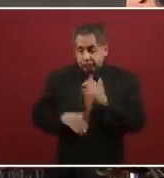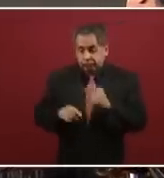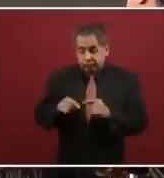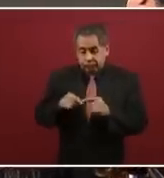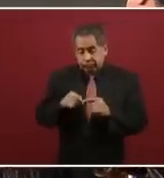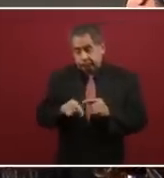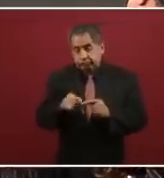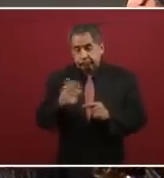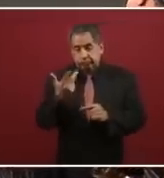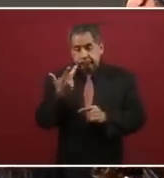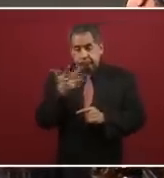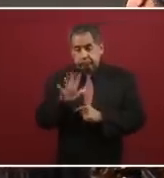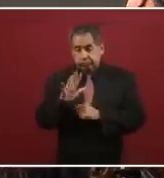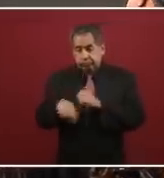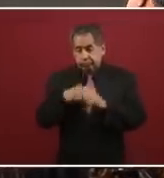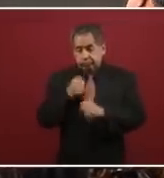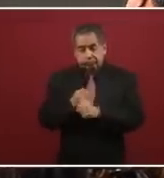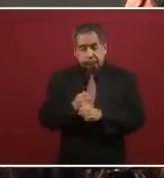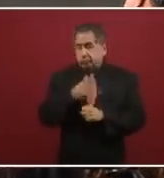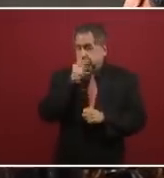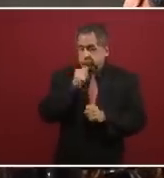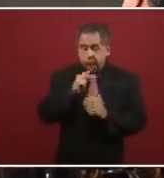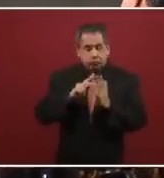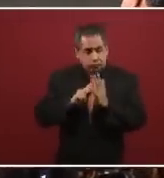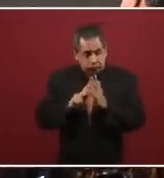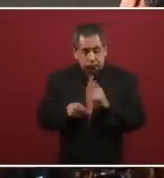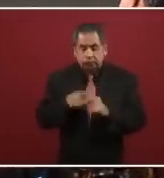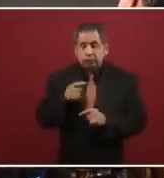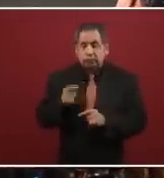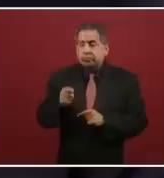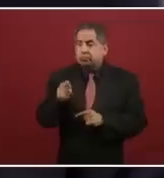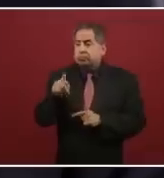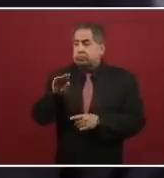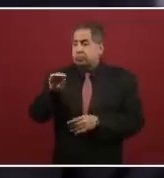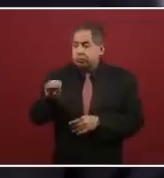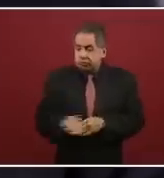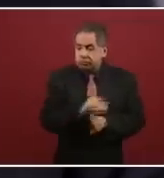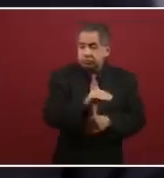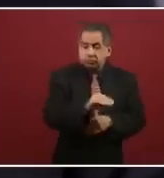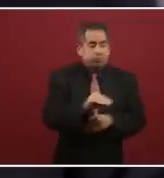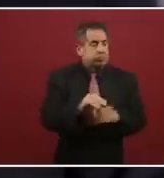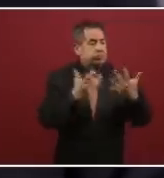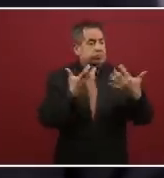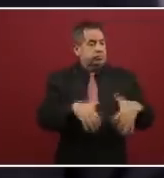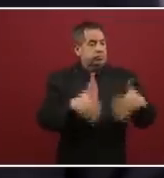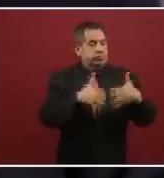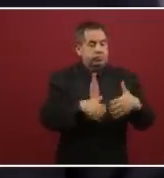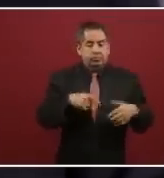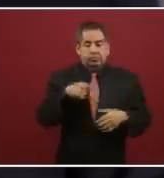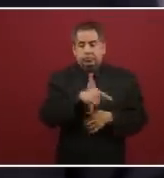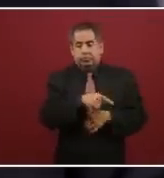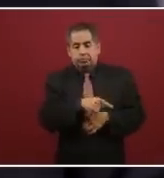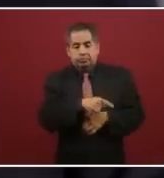años, es lo que nosotros proponemos, irse a trabajar a una empresa